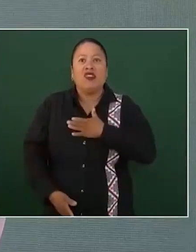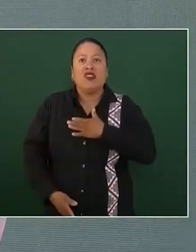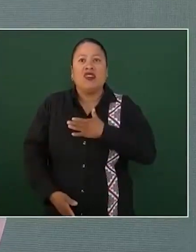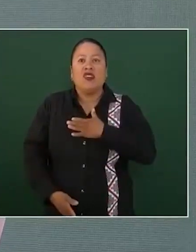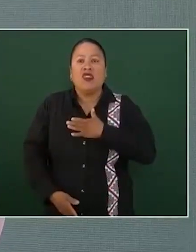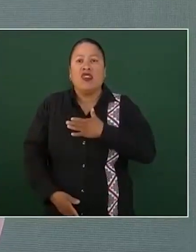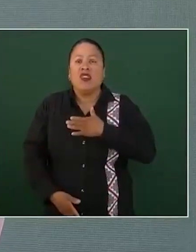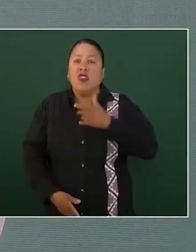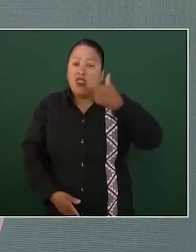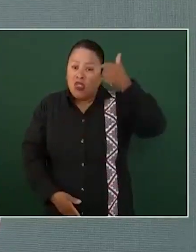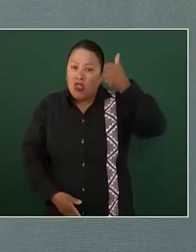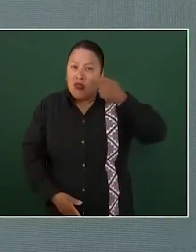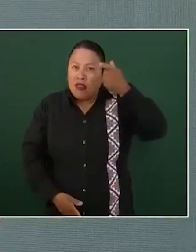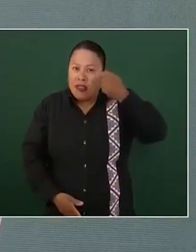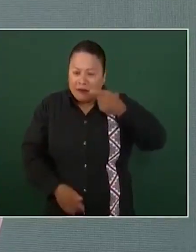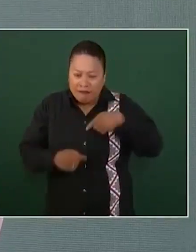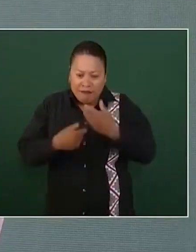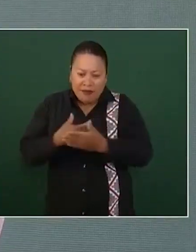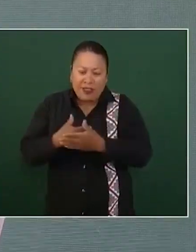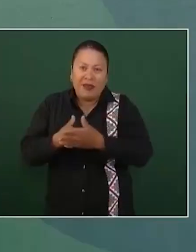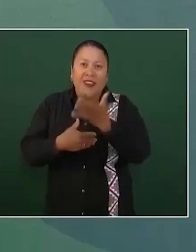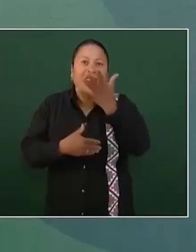en 10 meses